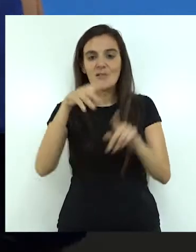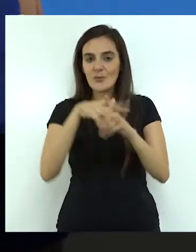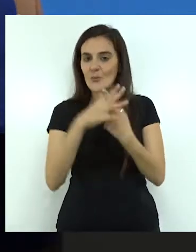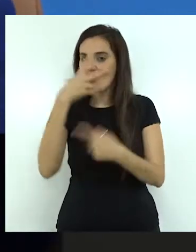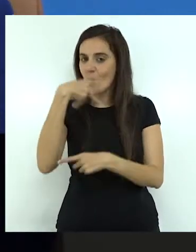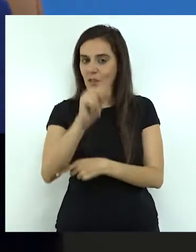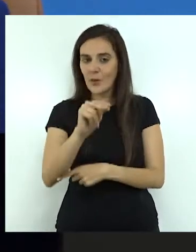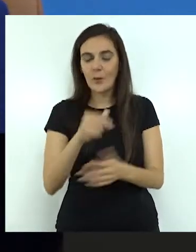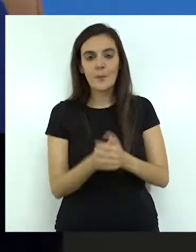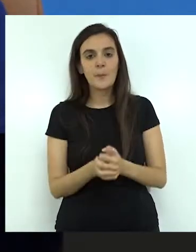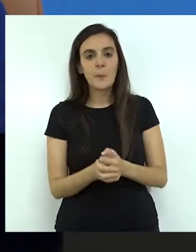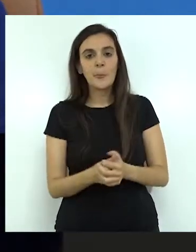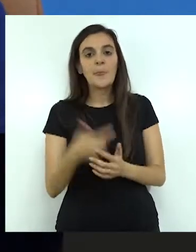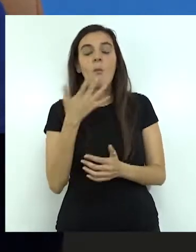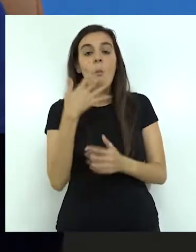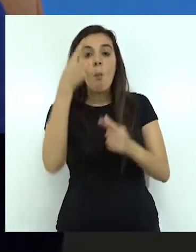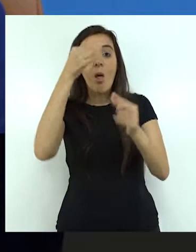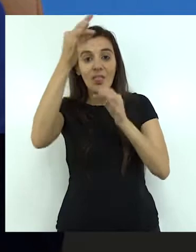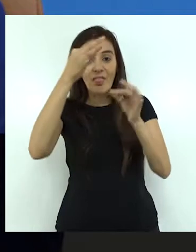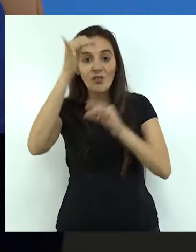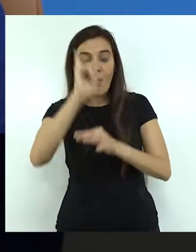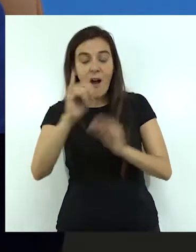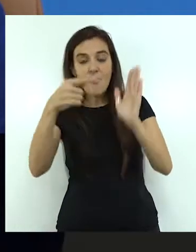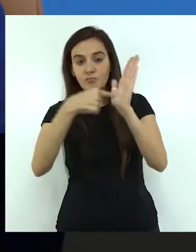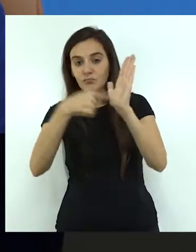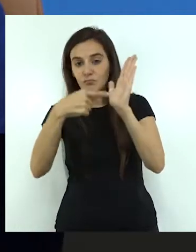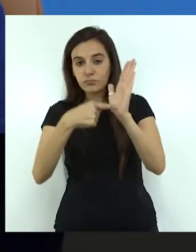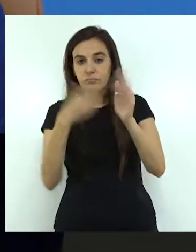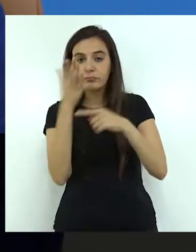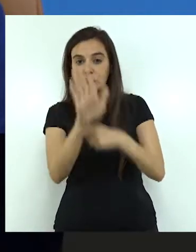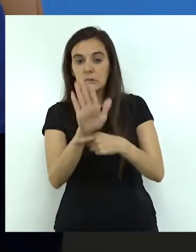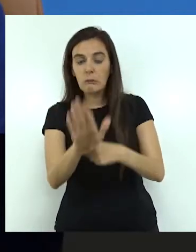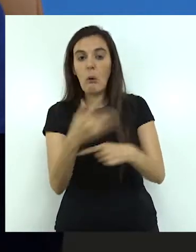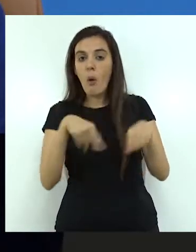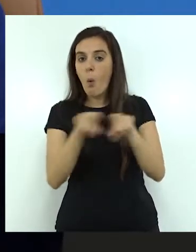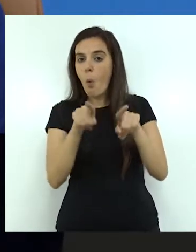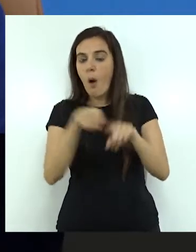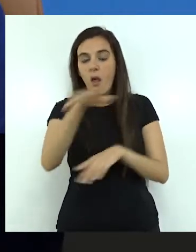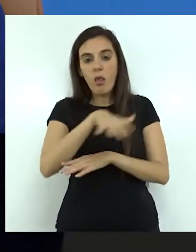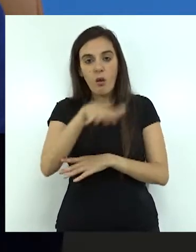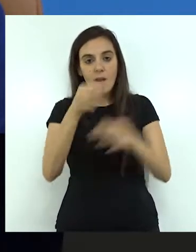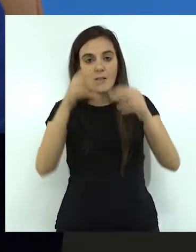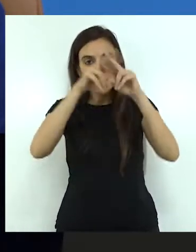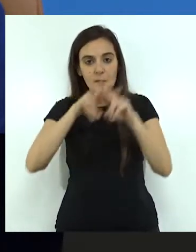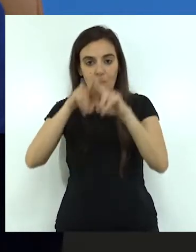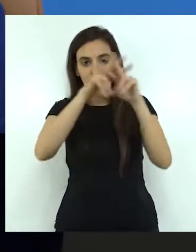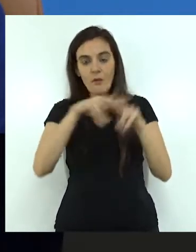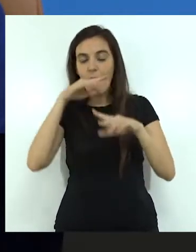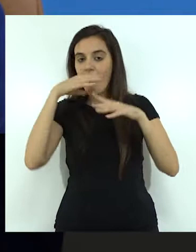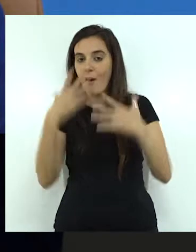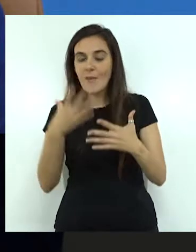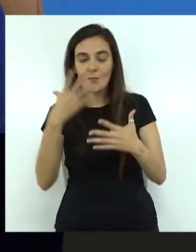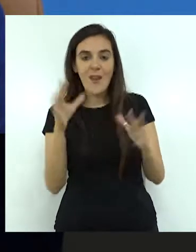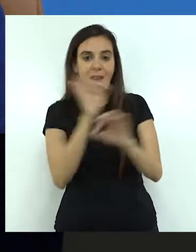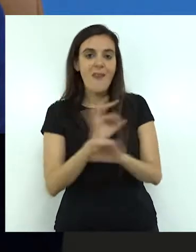si tienen algún dato que lo manifiesten en el lugar indicado y se investigara pero desde luego tengo que